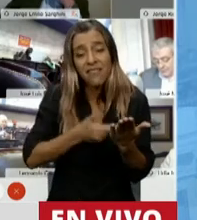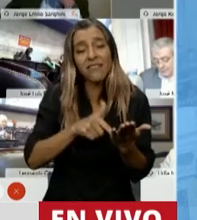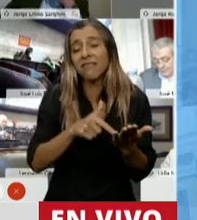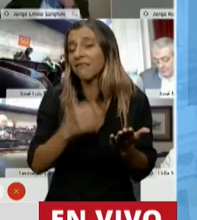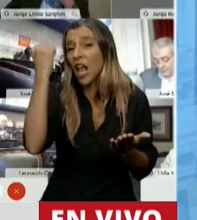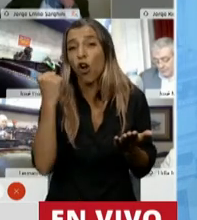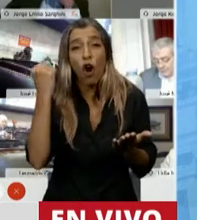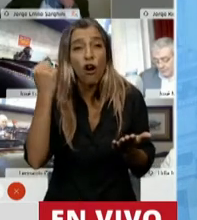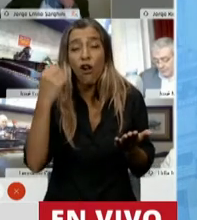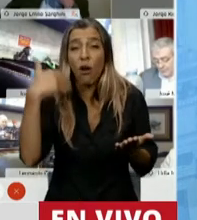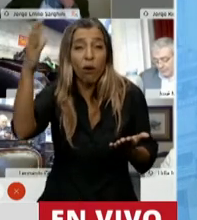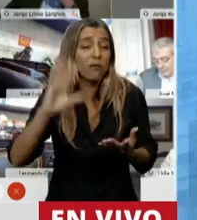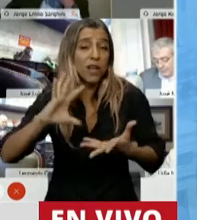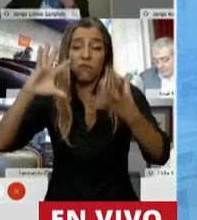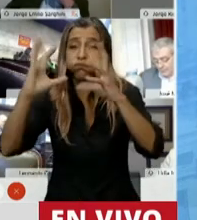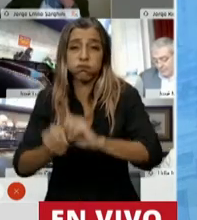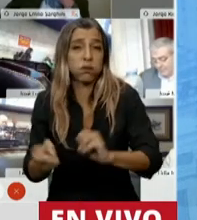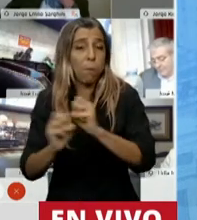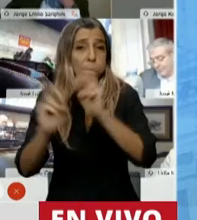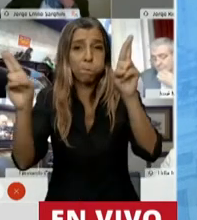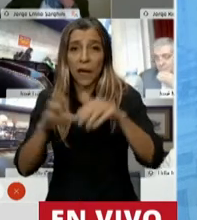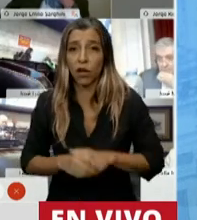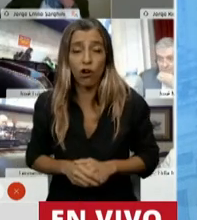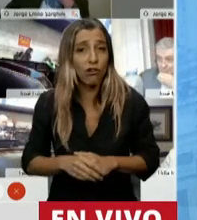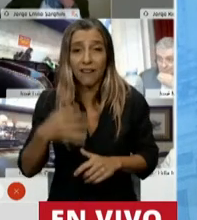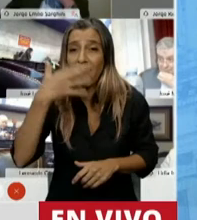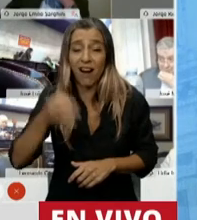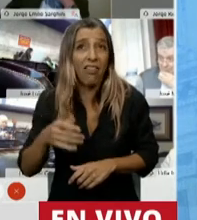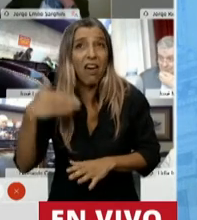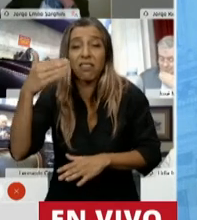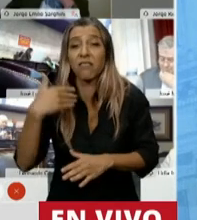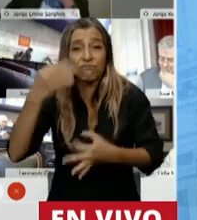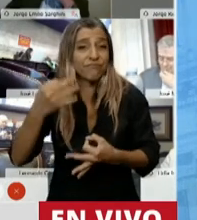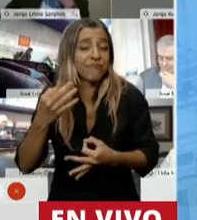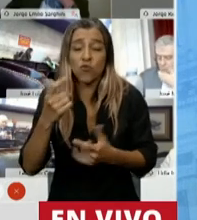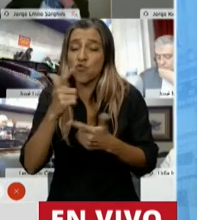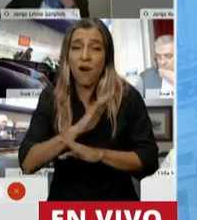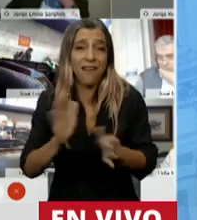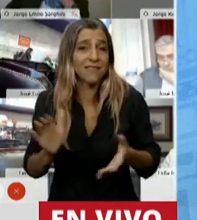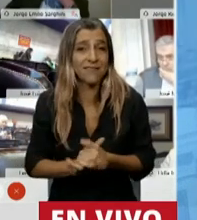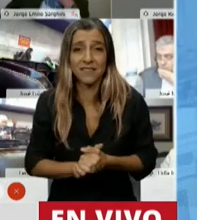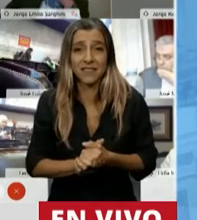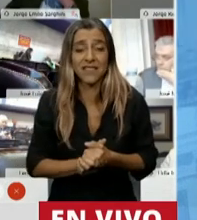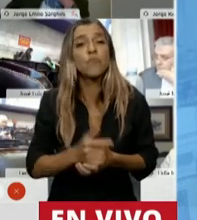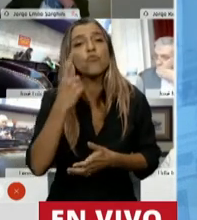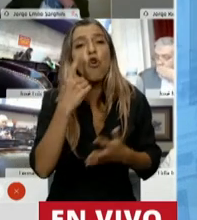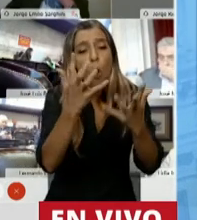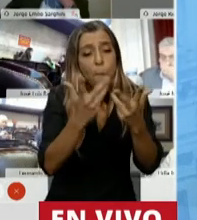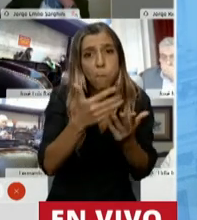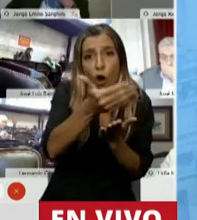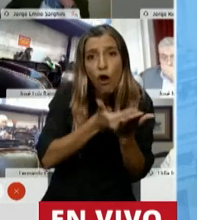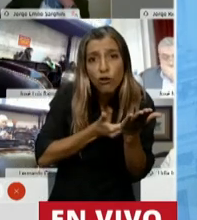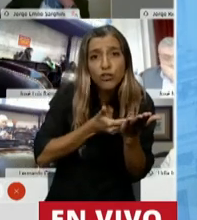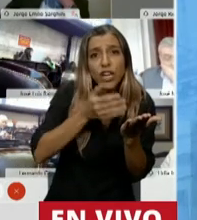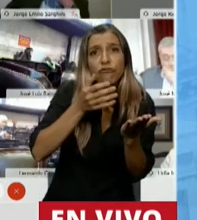no deseados que nos alejan de medidas racionales. No es el proyecto en sí, es lo que